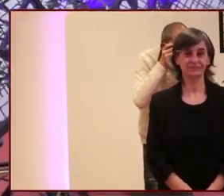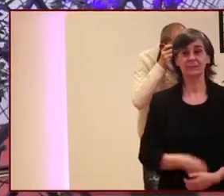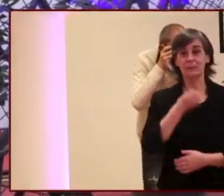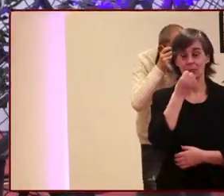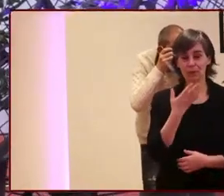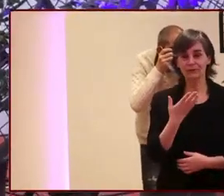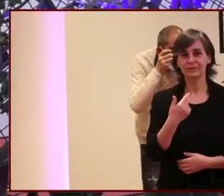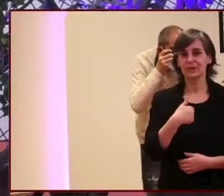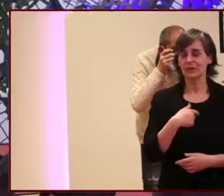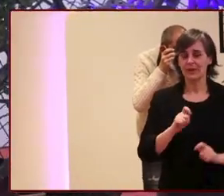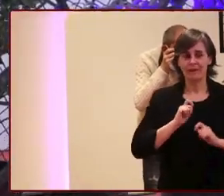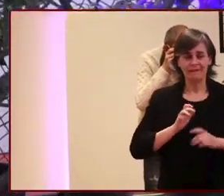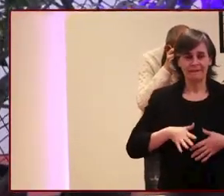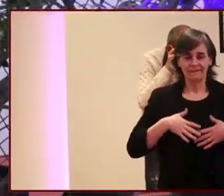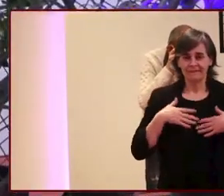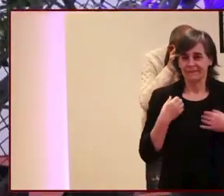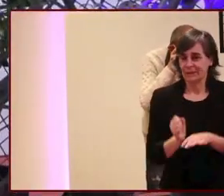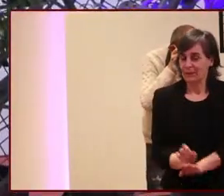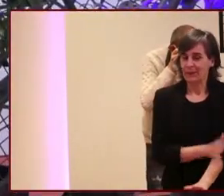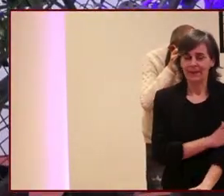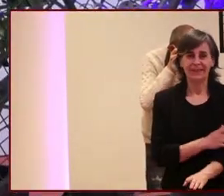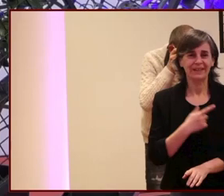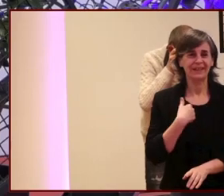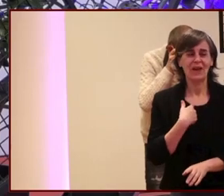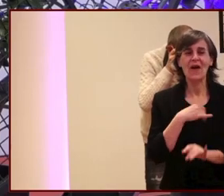pero estoy muy emocionada muy feliz